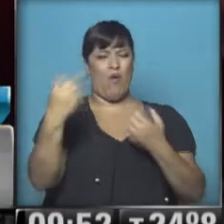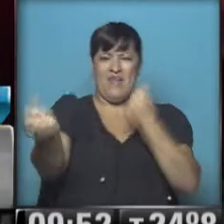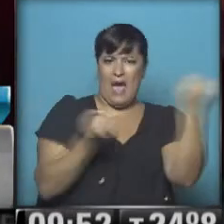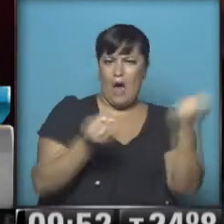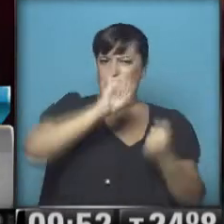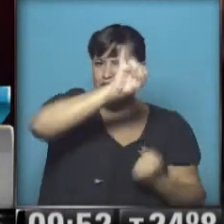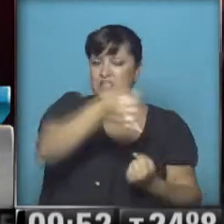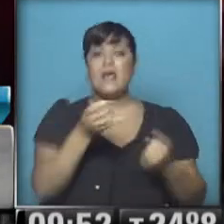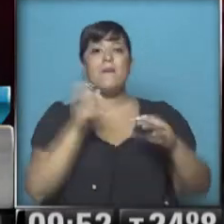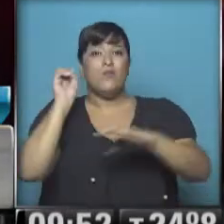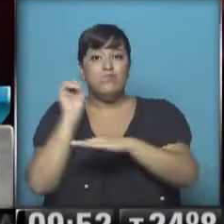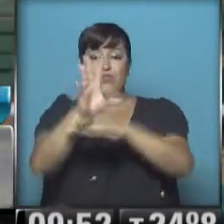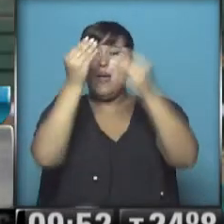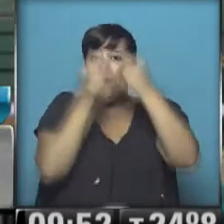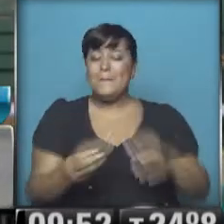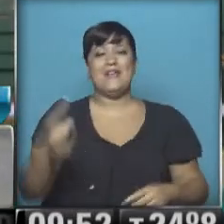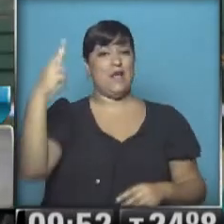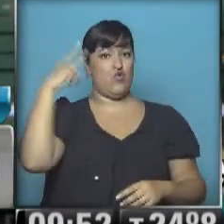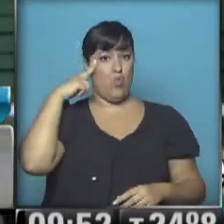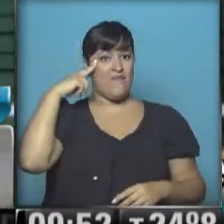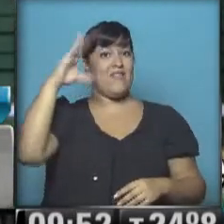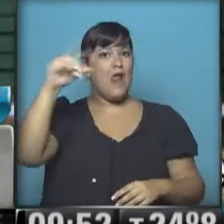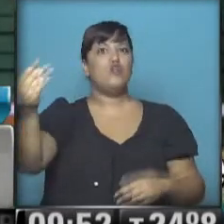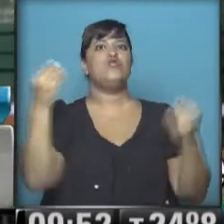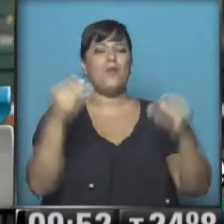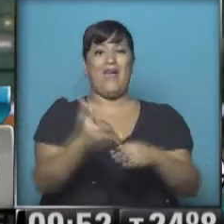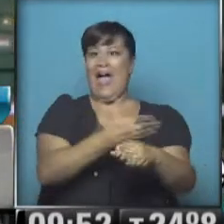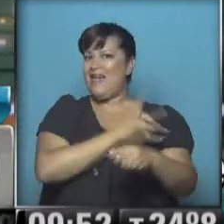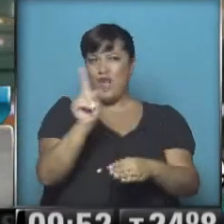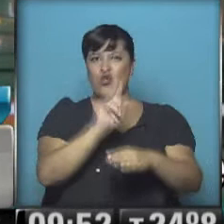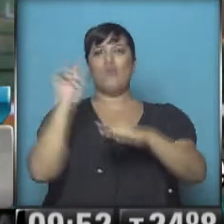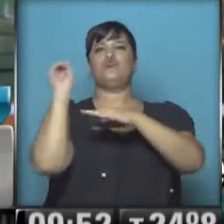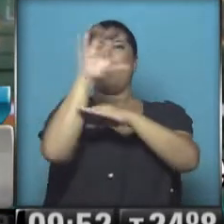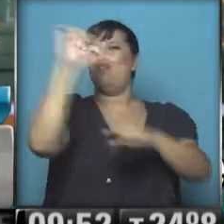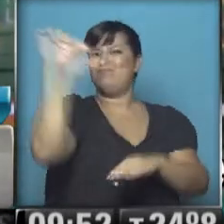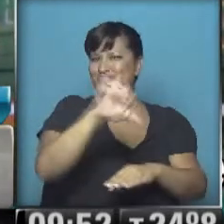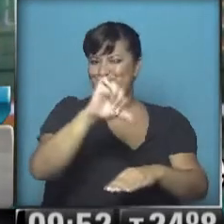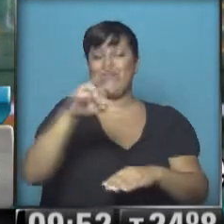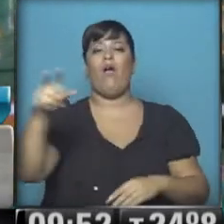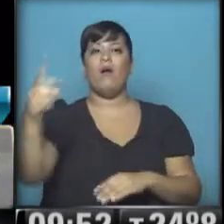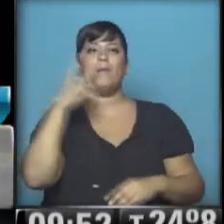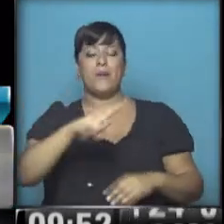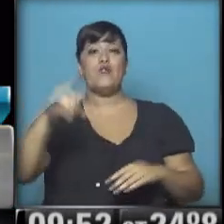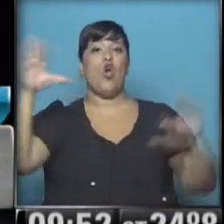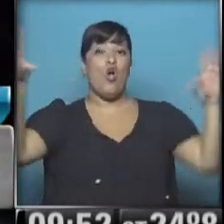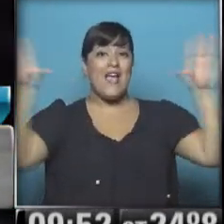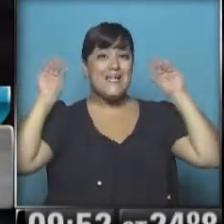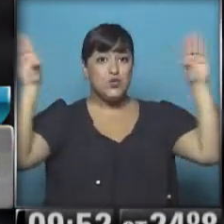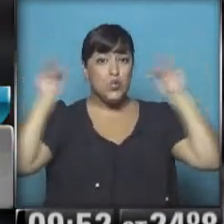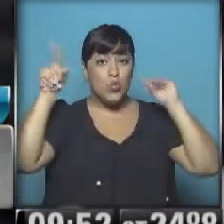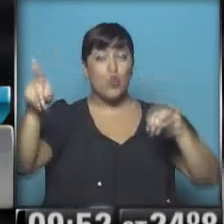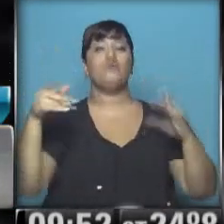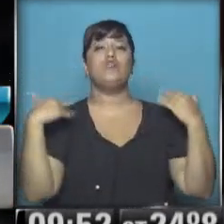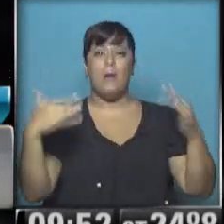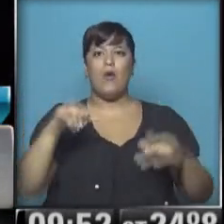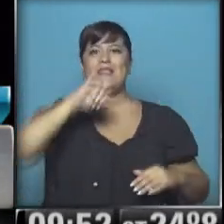La proyección comienza a las 21, no antes, porque si no el sol impide que se pueda ver la pantalla. Y eso sí, el audio lo vas a poder